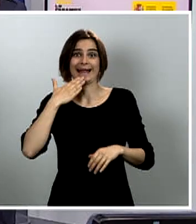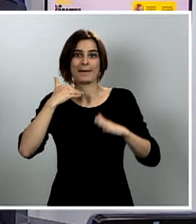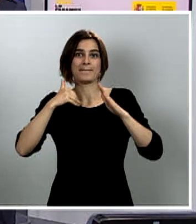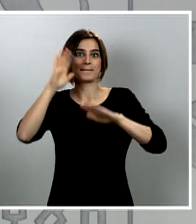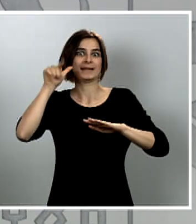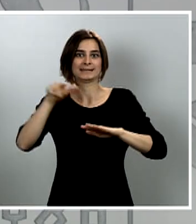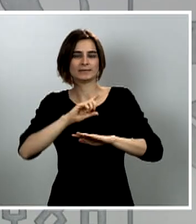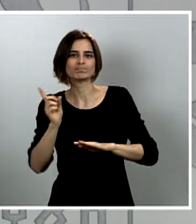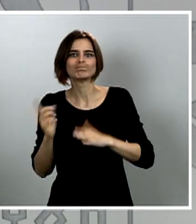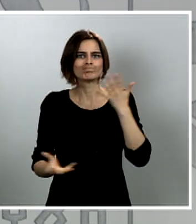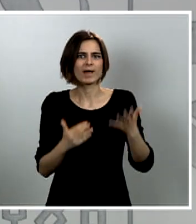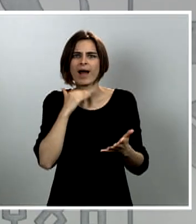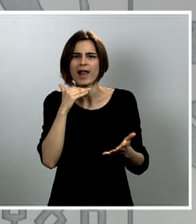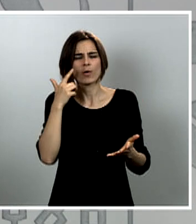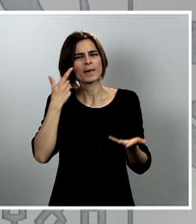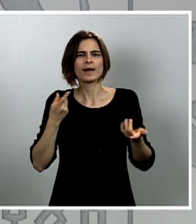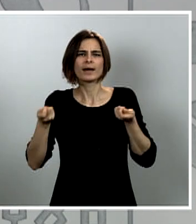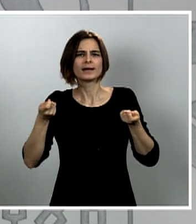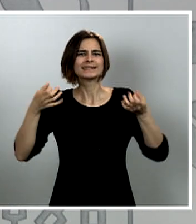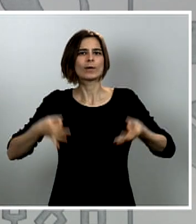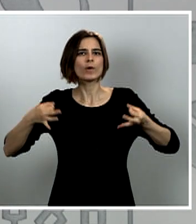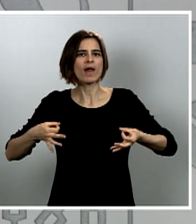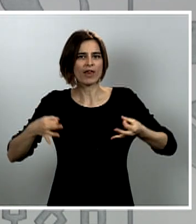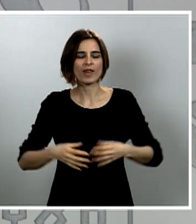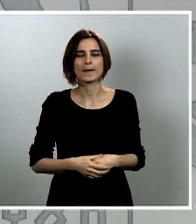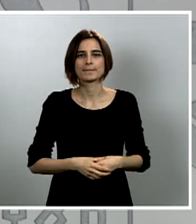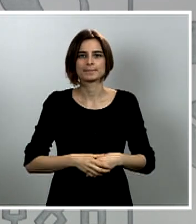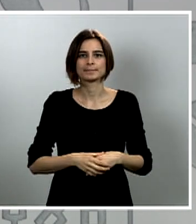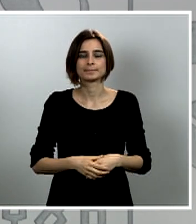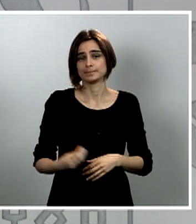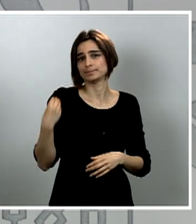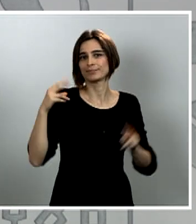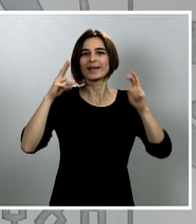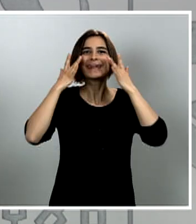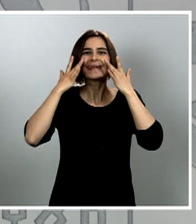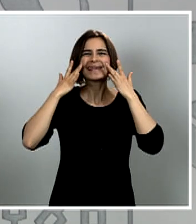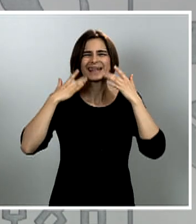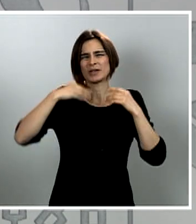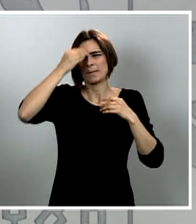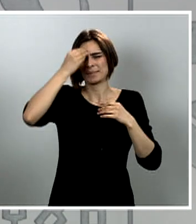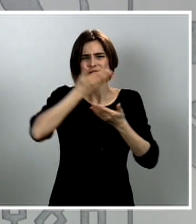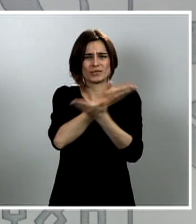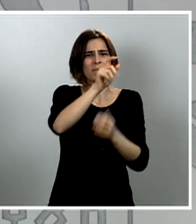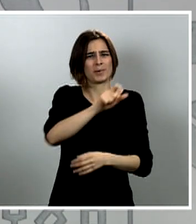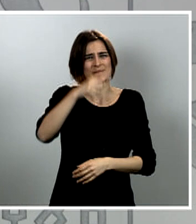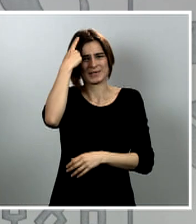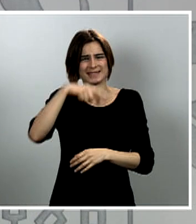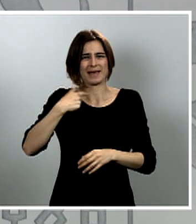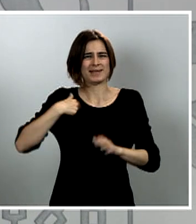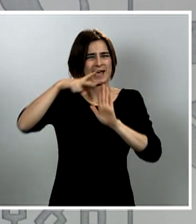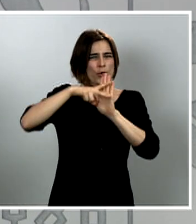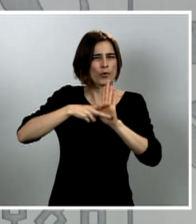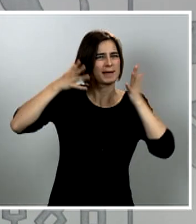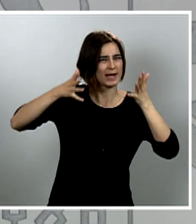dando todas las normas o las recomendaciones de higiene para la población desde hace ya muchas